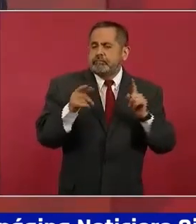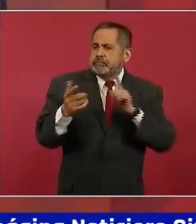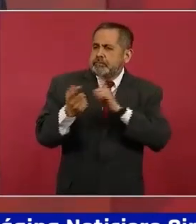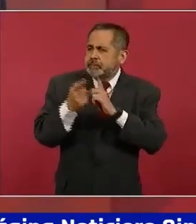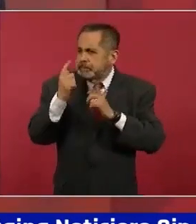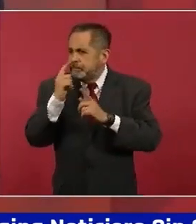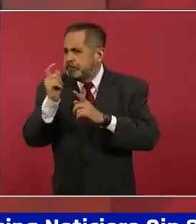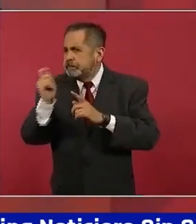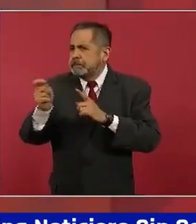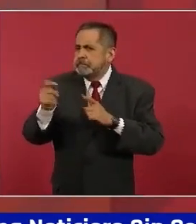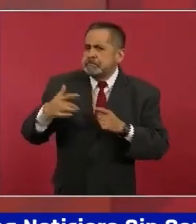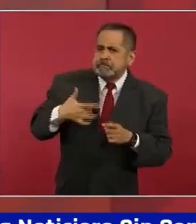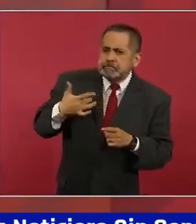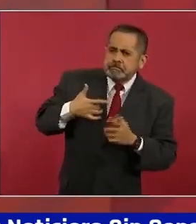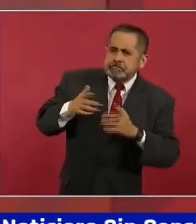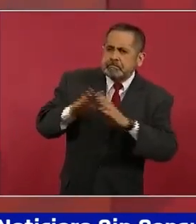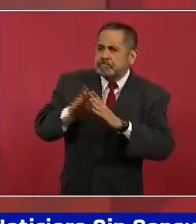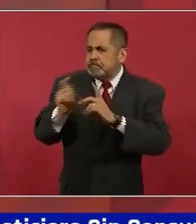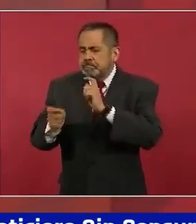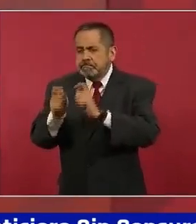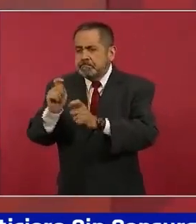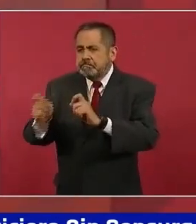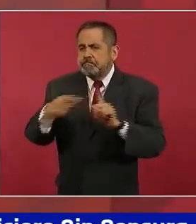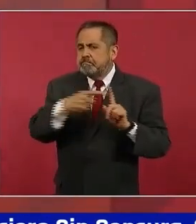conozca los sentimientos del pueblo.